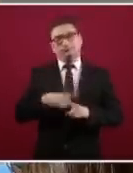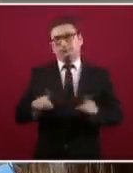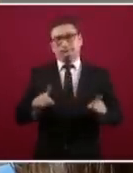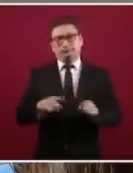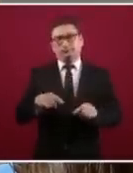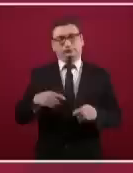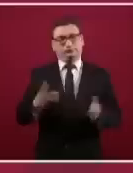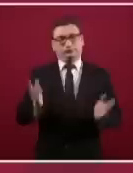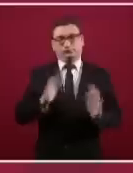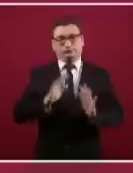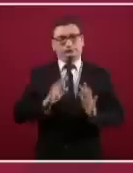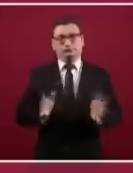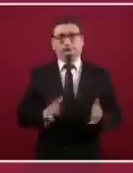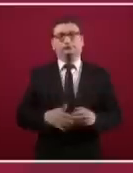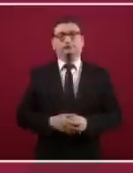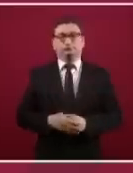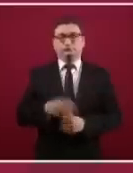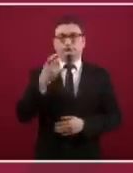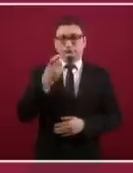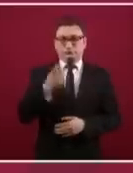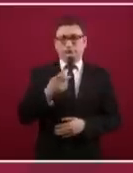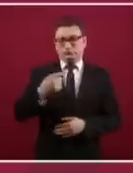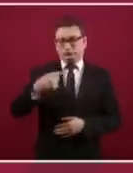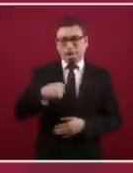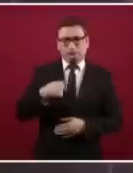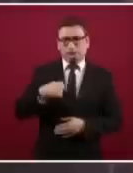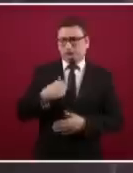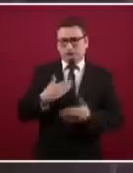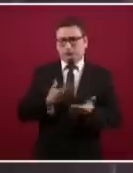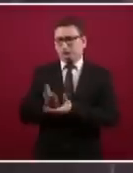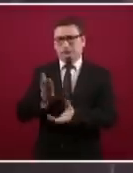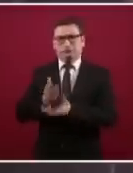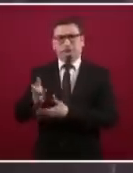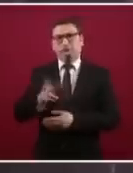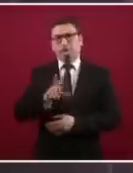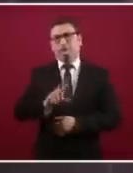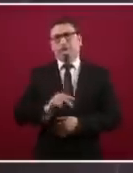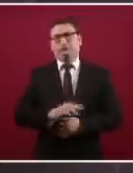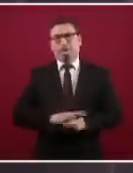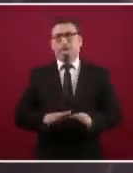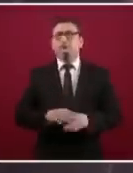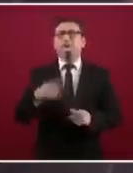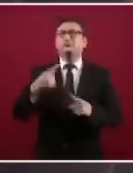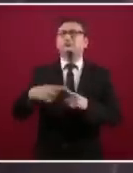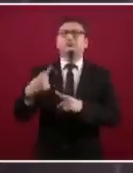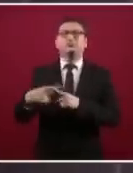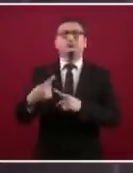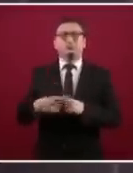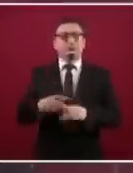Entonces, yo no voy a meterme en esto, sea quien sea.